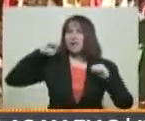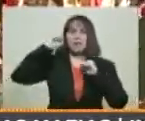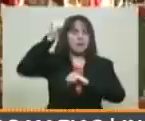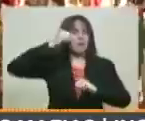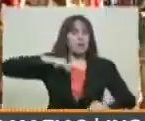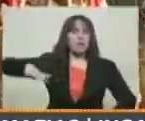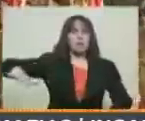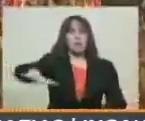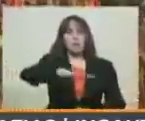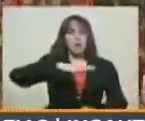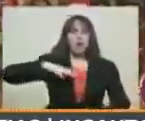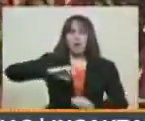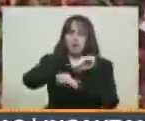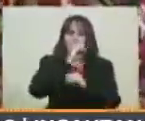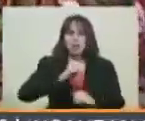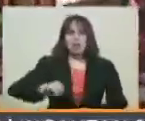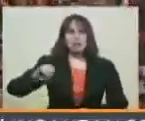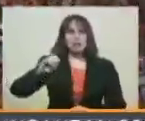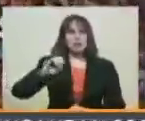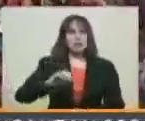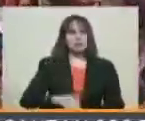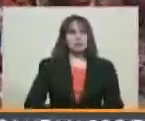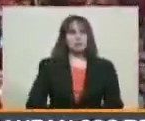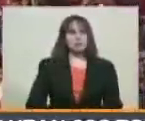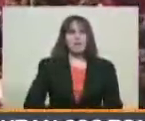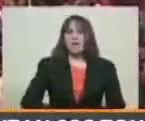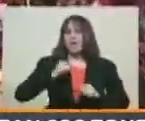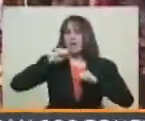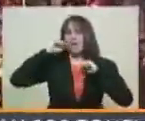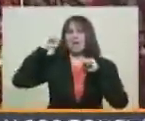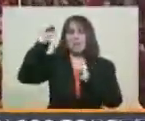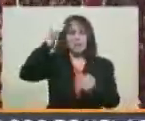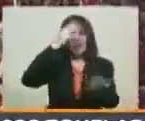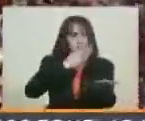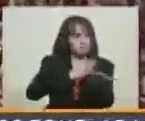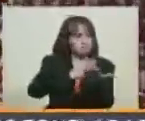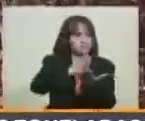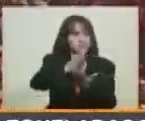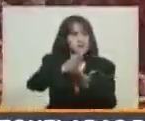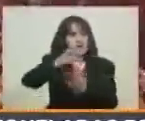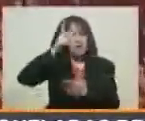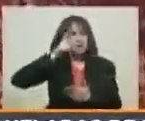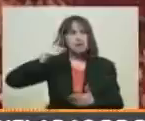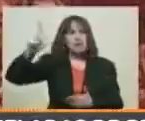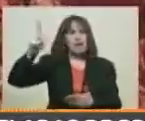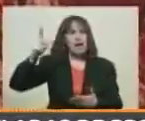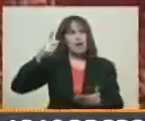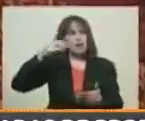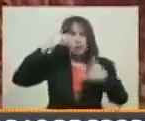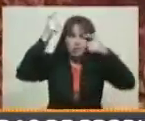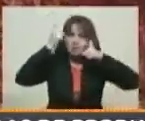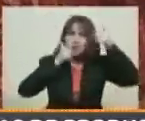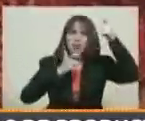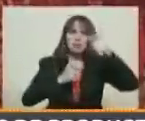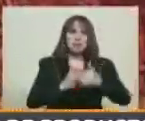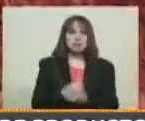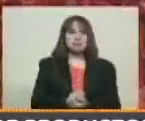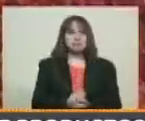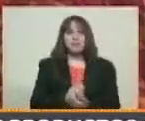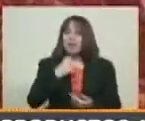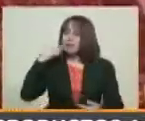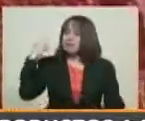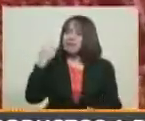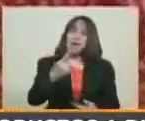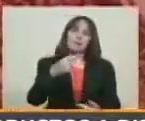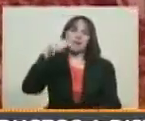el pueblo de Oriente! ¡Que viva el legado del comandante Hugo Chávez! Y digamos